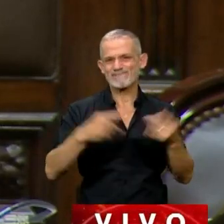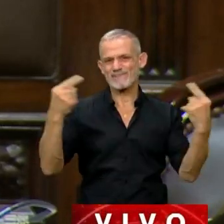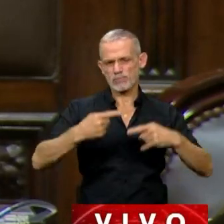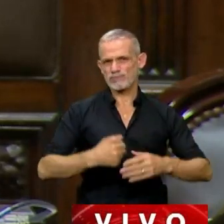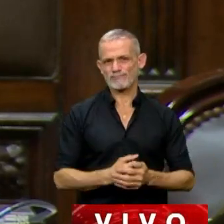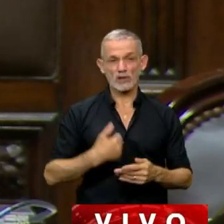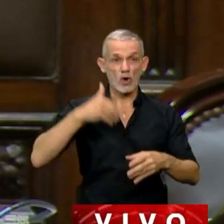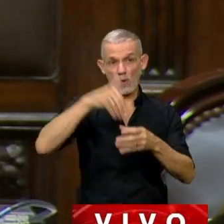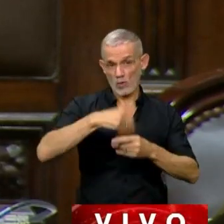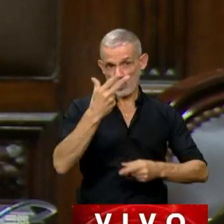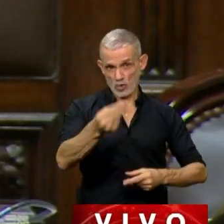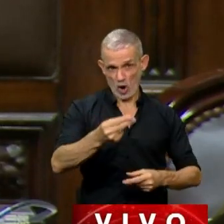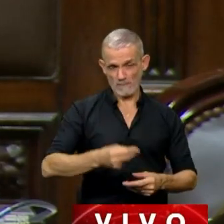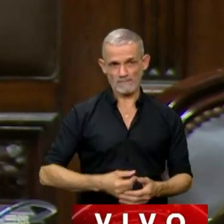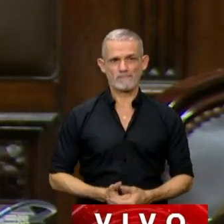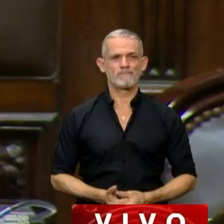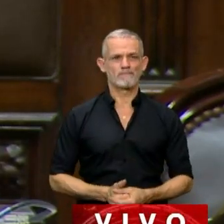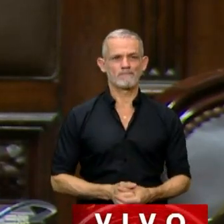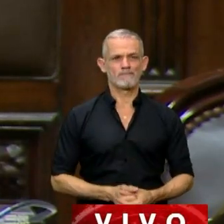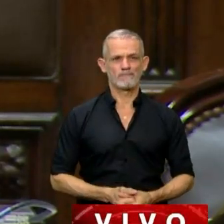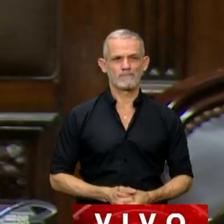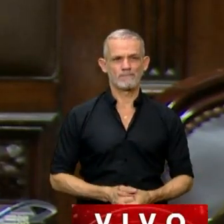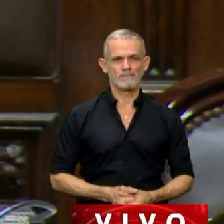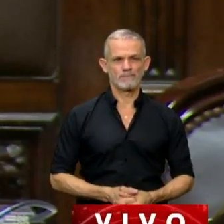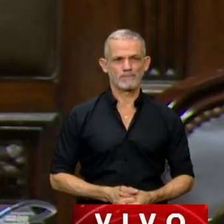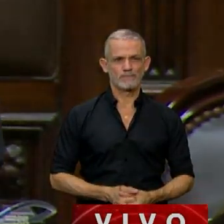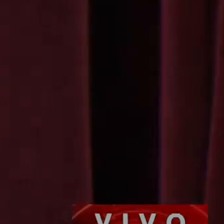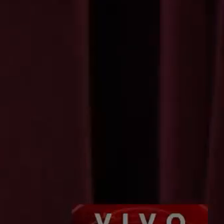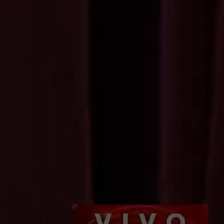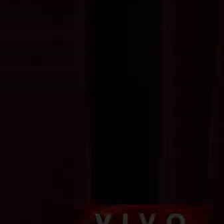eso, por eso adelanto mi voto negativo, señor presidente. Muchas gracias. Gracias, diputado.